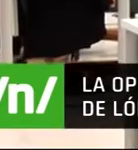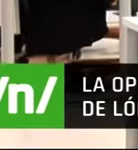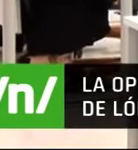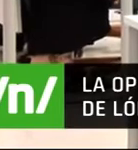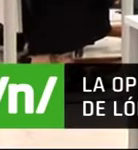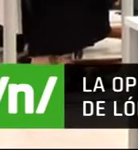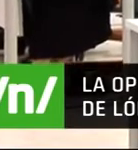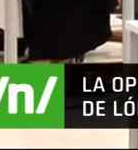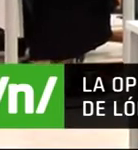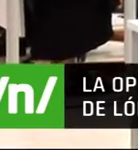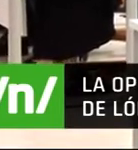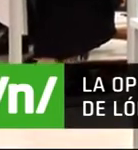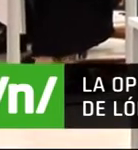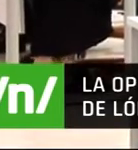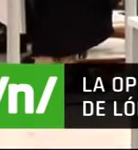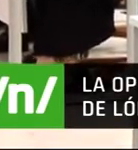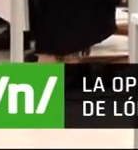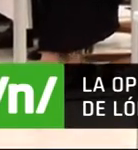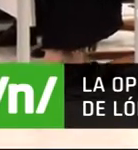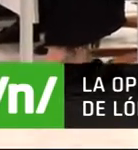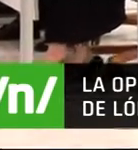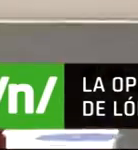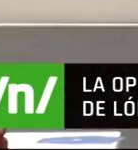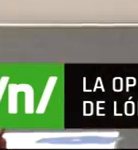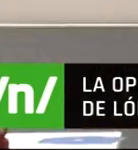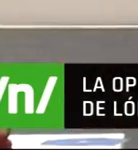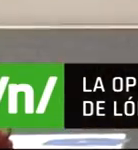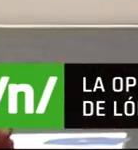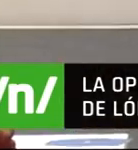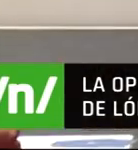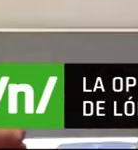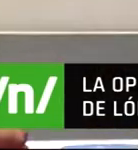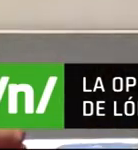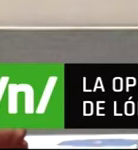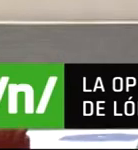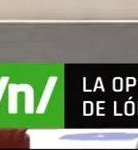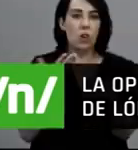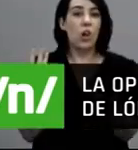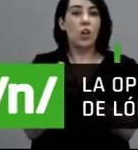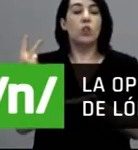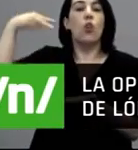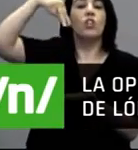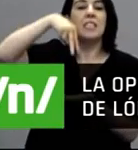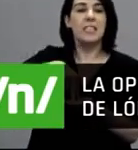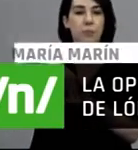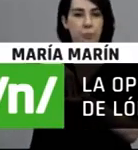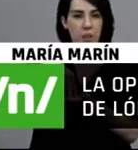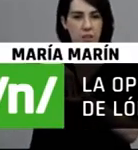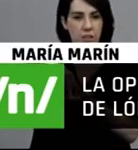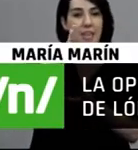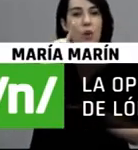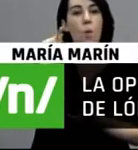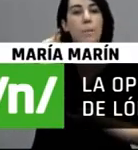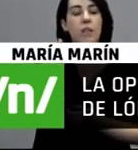El grupo mixto ha repartido sus 45 minutos de intervención y han comparecido tres diputados. Un minuto de silencio